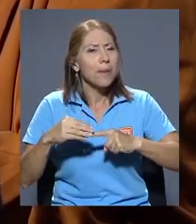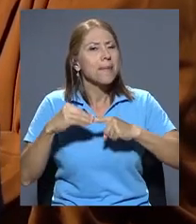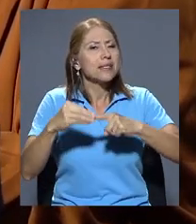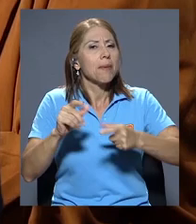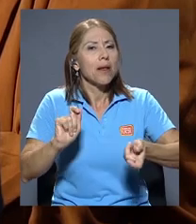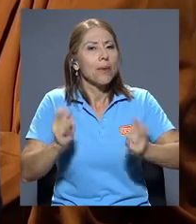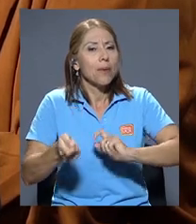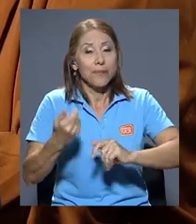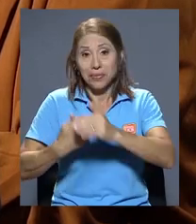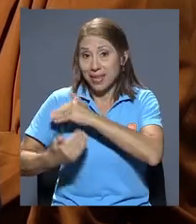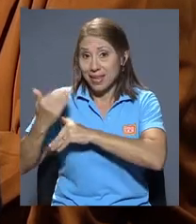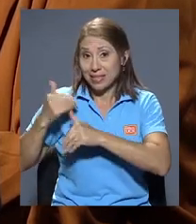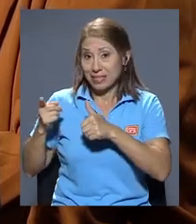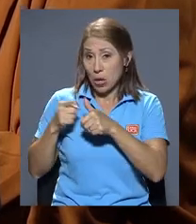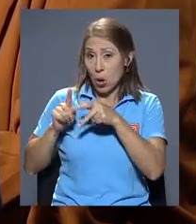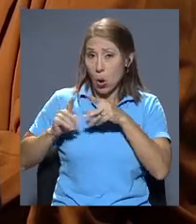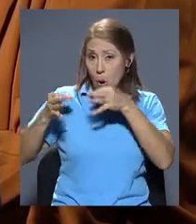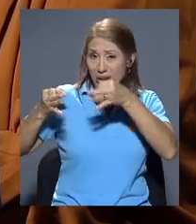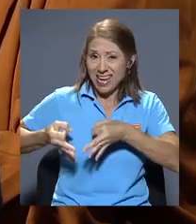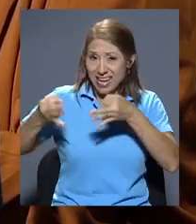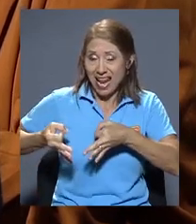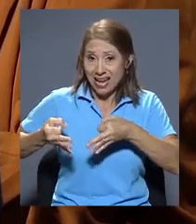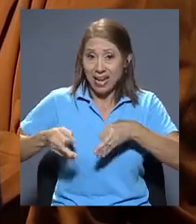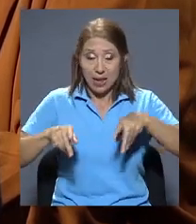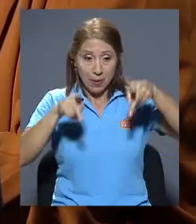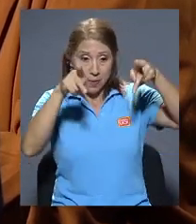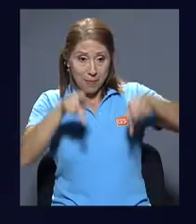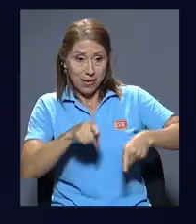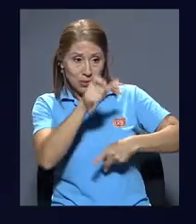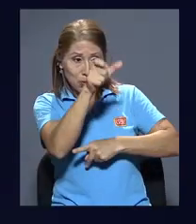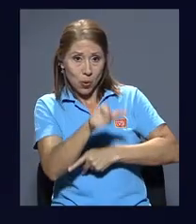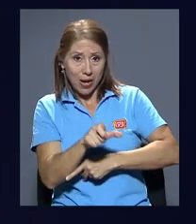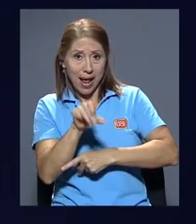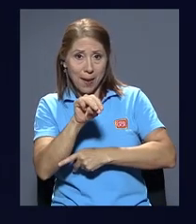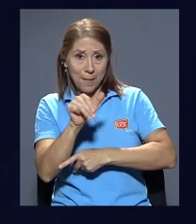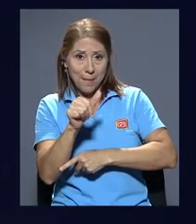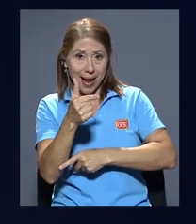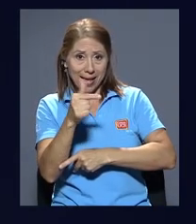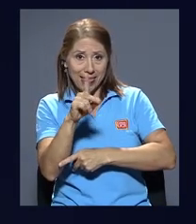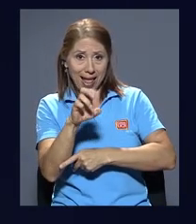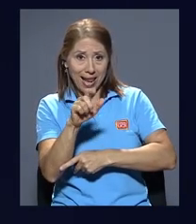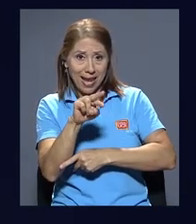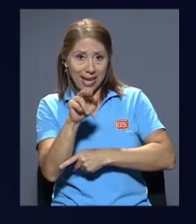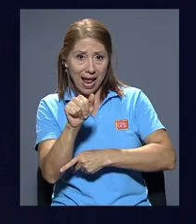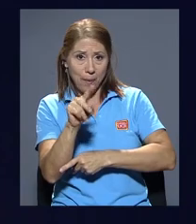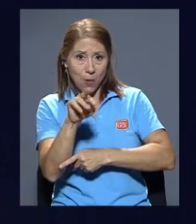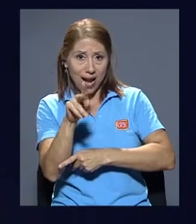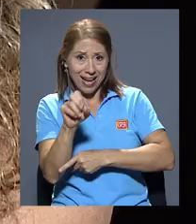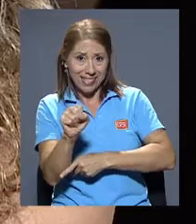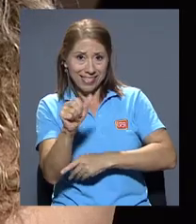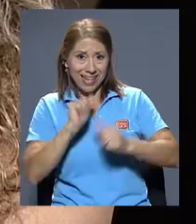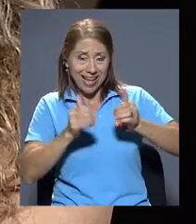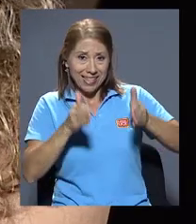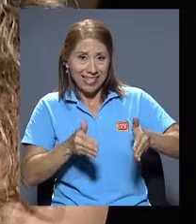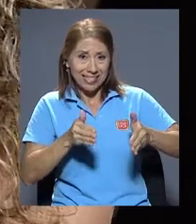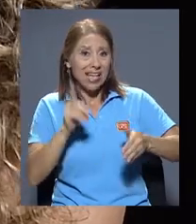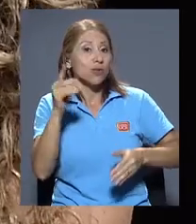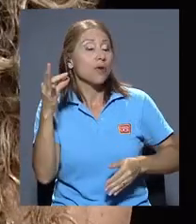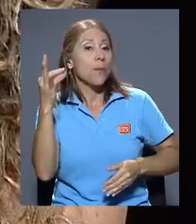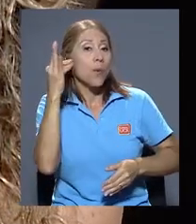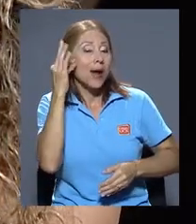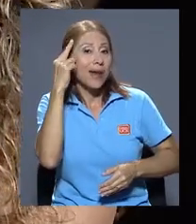original, el personaje que interpreta Magdalena Morales, que es la actriz, es una afroamericana, no es